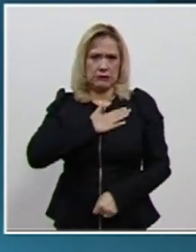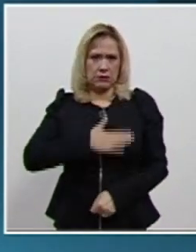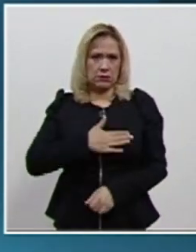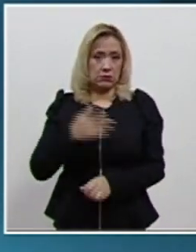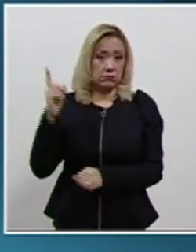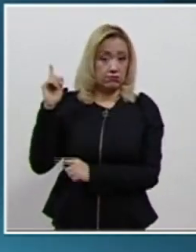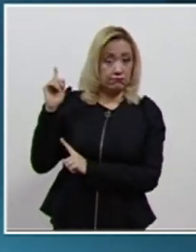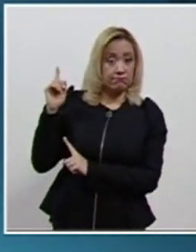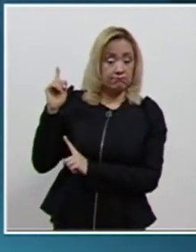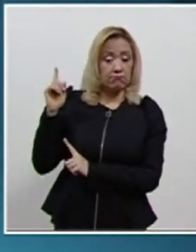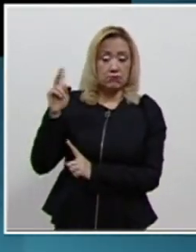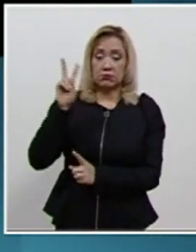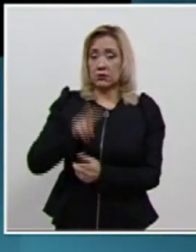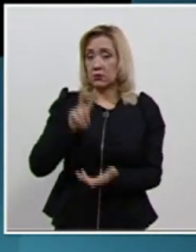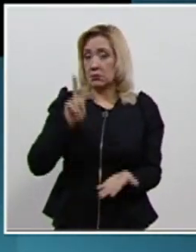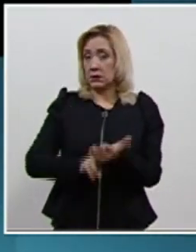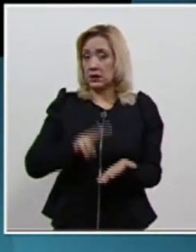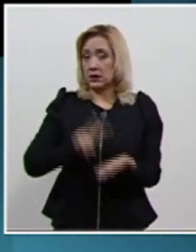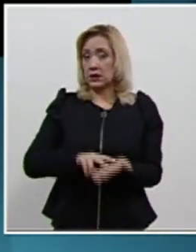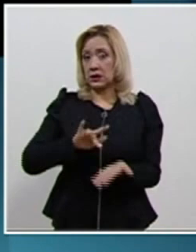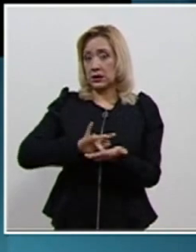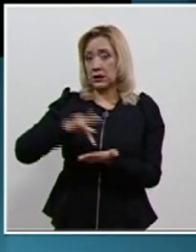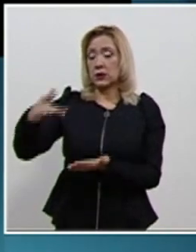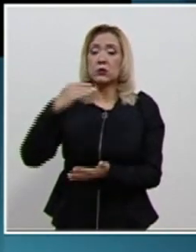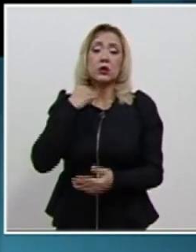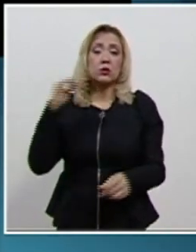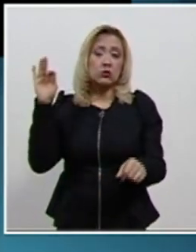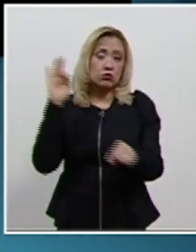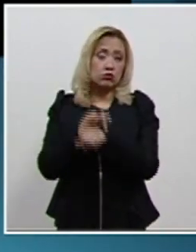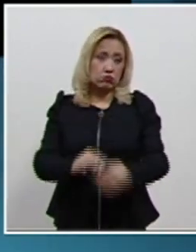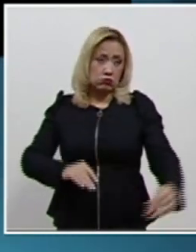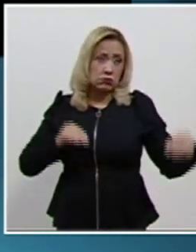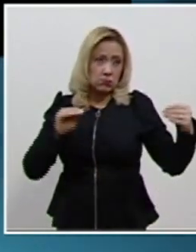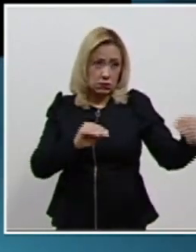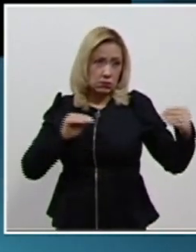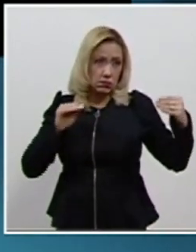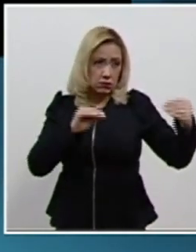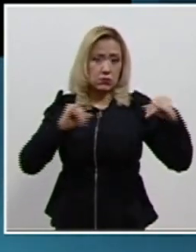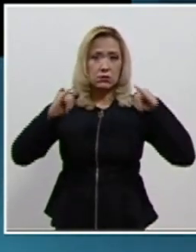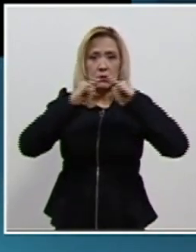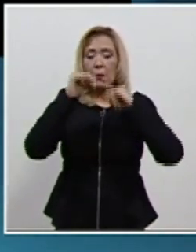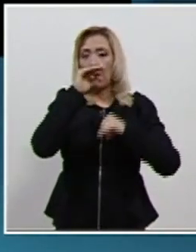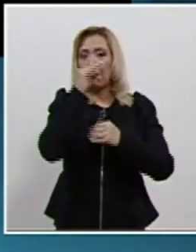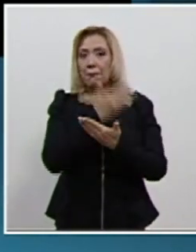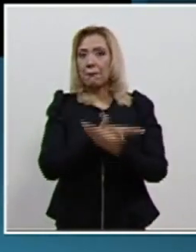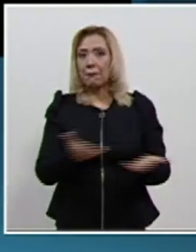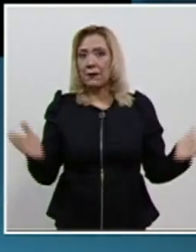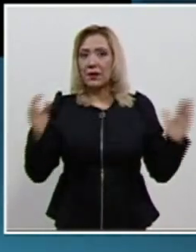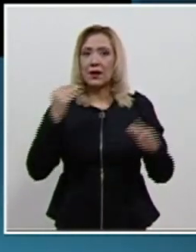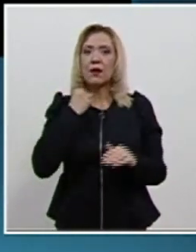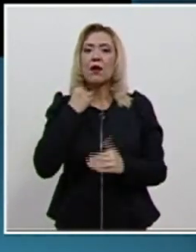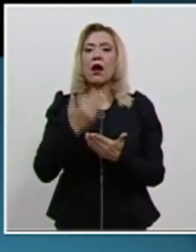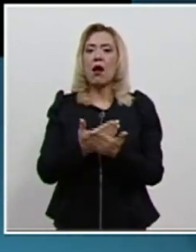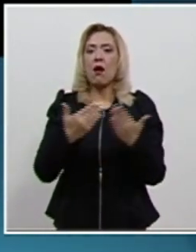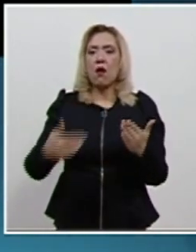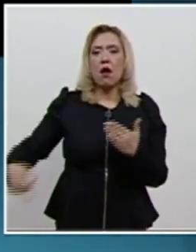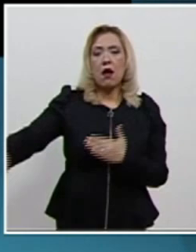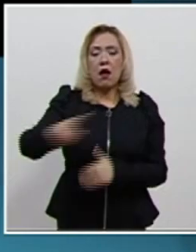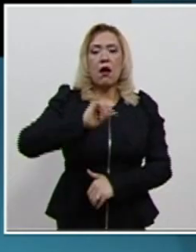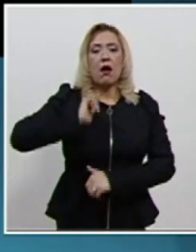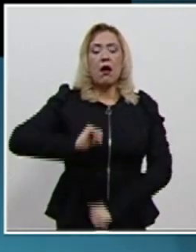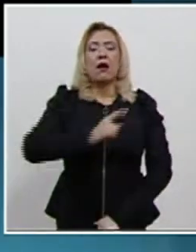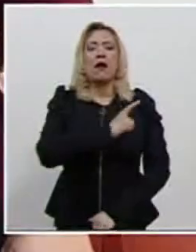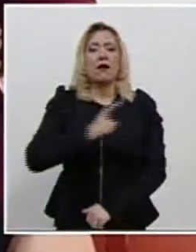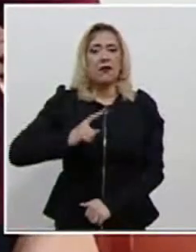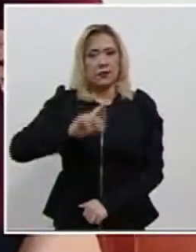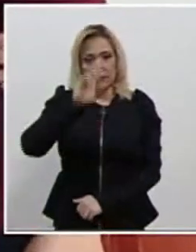el valioso acompañamiento del Instituto Federal de la Defensoría Pública y se suma a la exigencia a las autoridades para garantizar